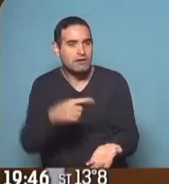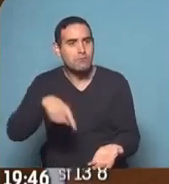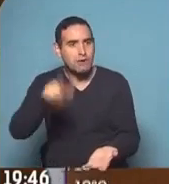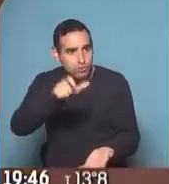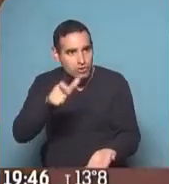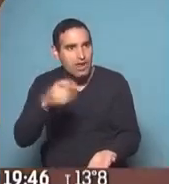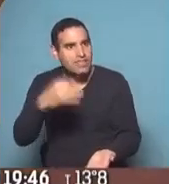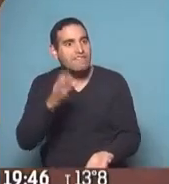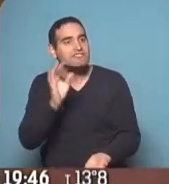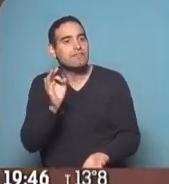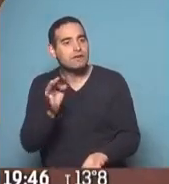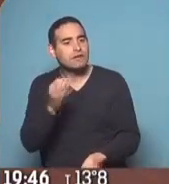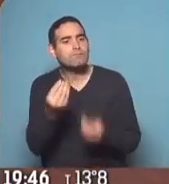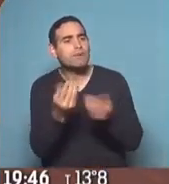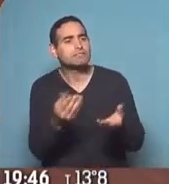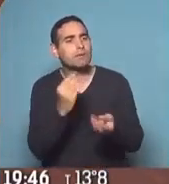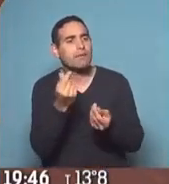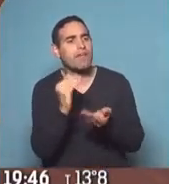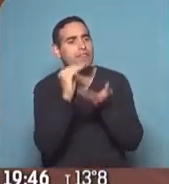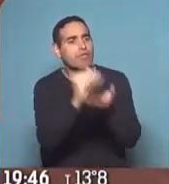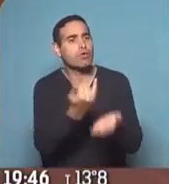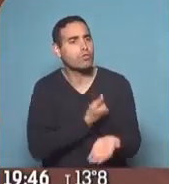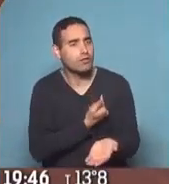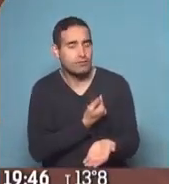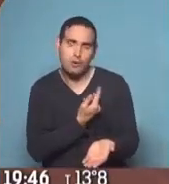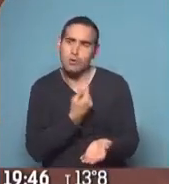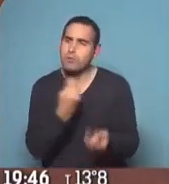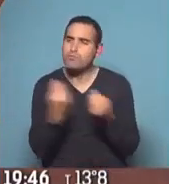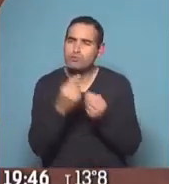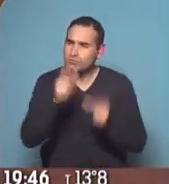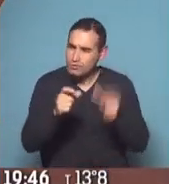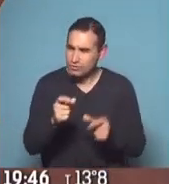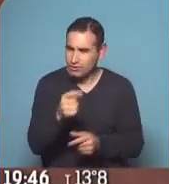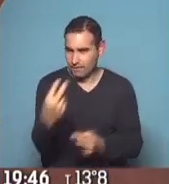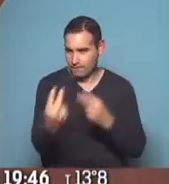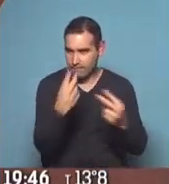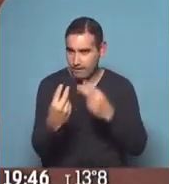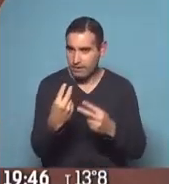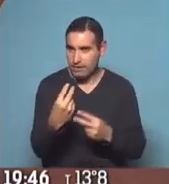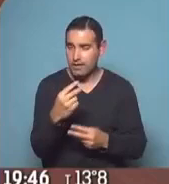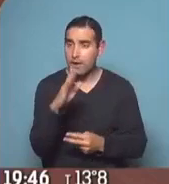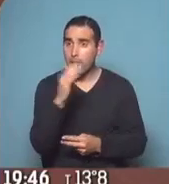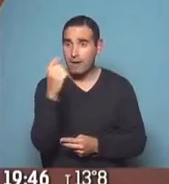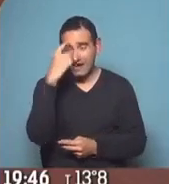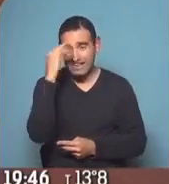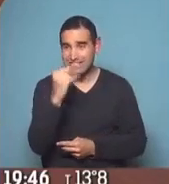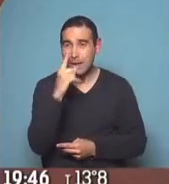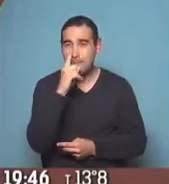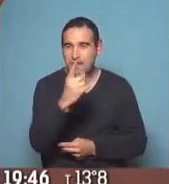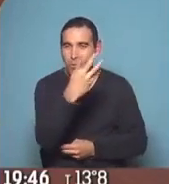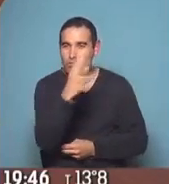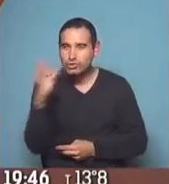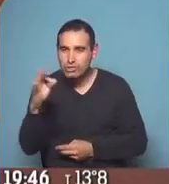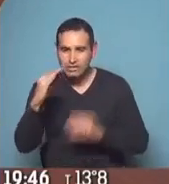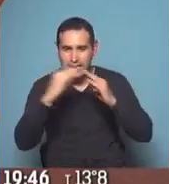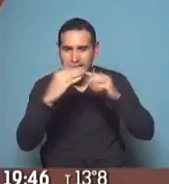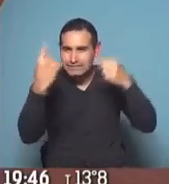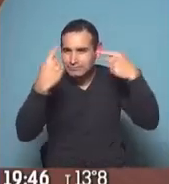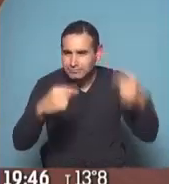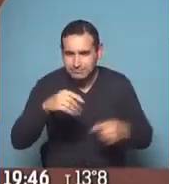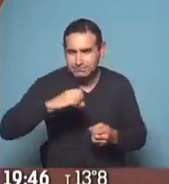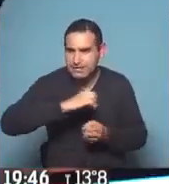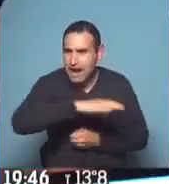se gasta finalmente porque hay miles de personas viendo no se sabe que a las a robar se encontró más de mil 400 propiedades estancias